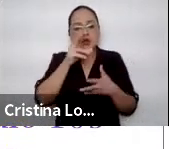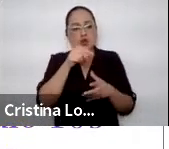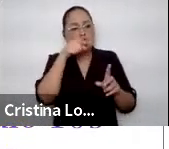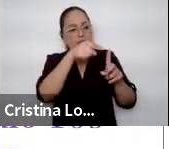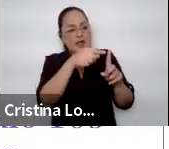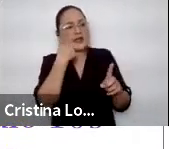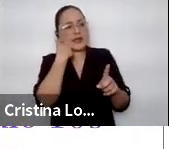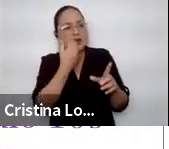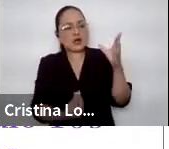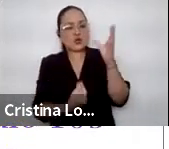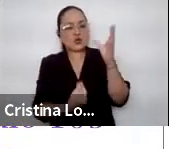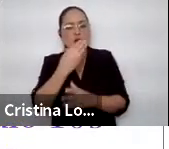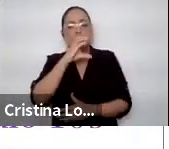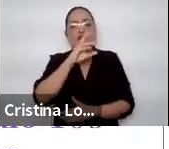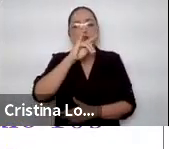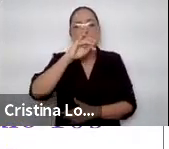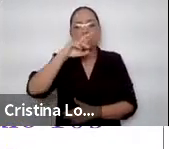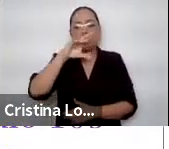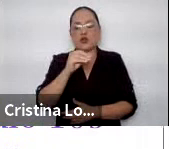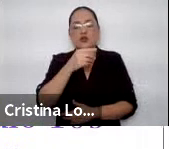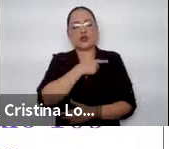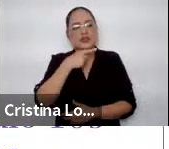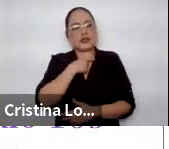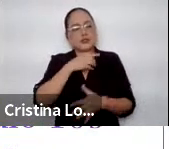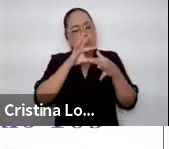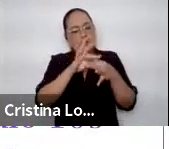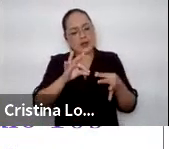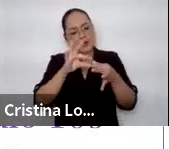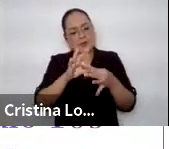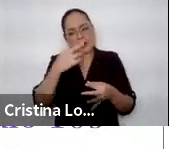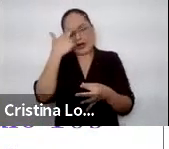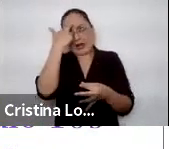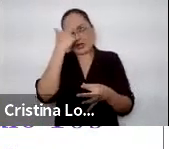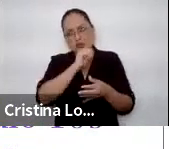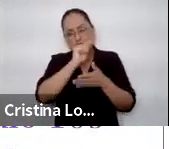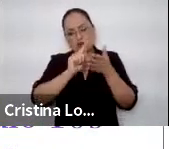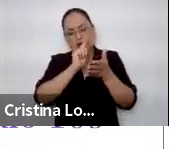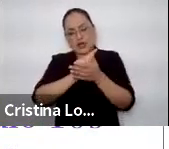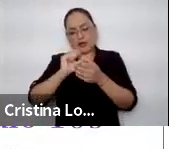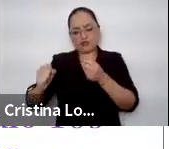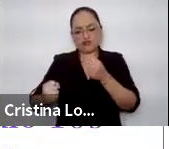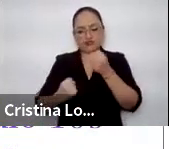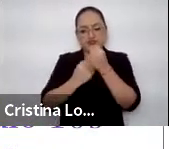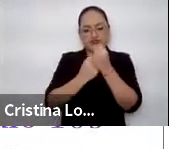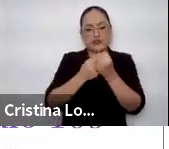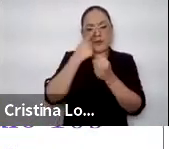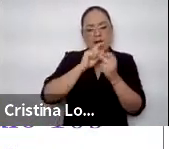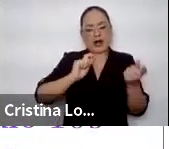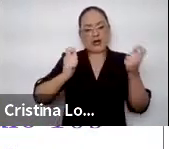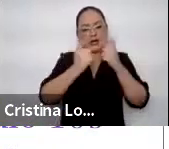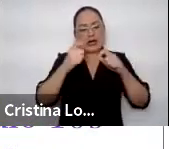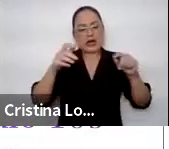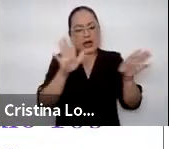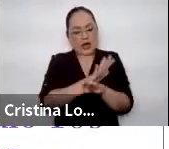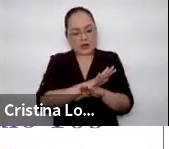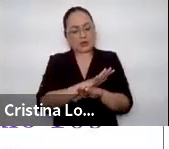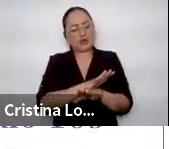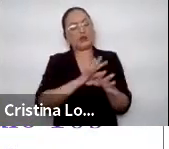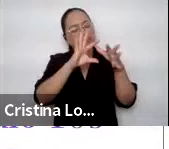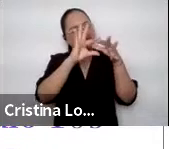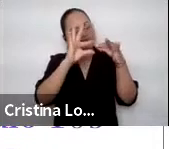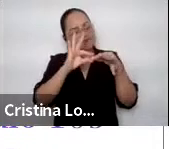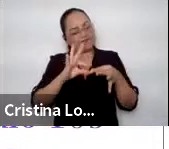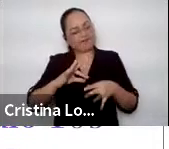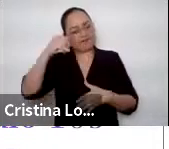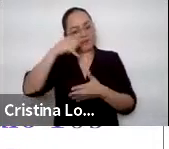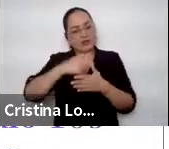criterio, tendrá que proporcionar argumentos suficientes para justificar dicho cambio. Y no importa si